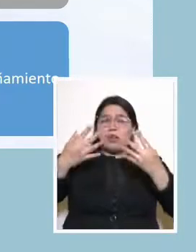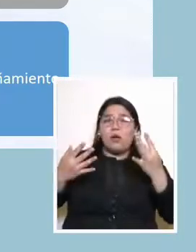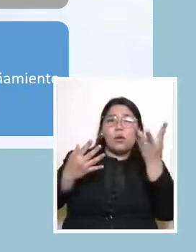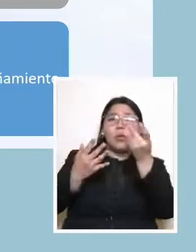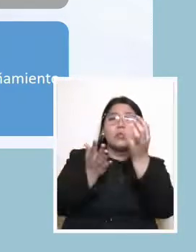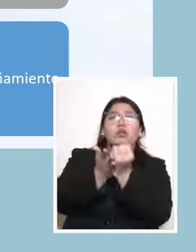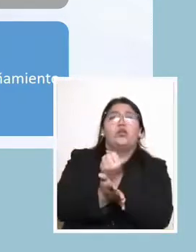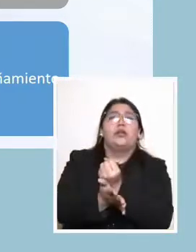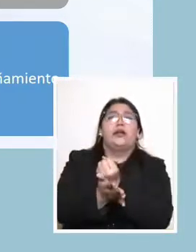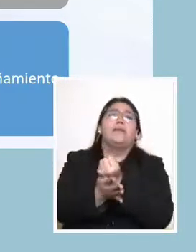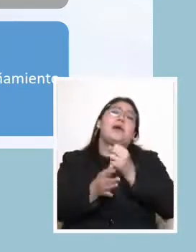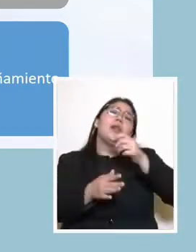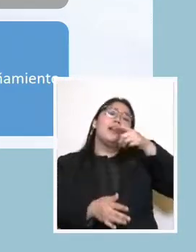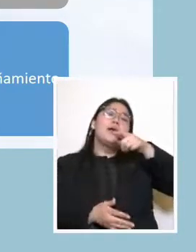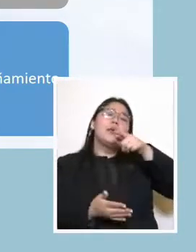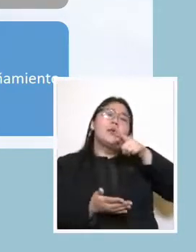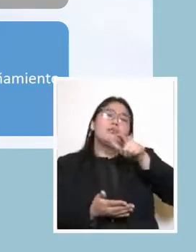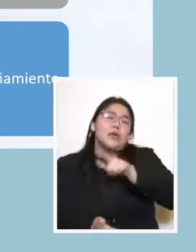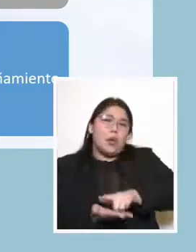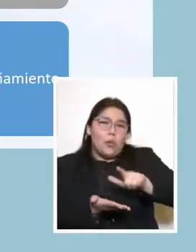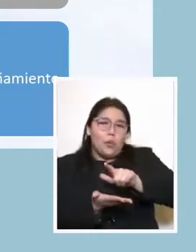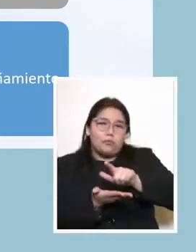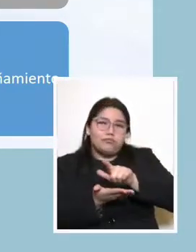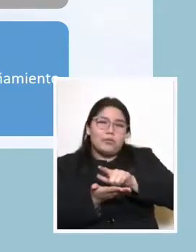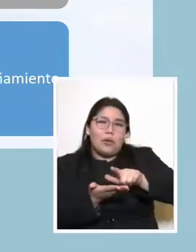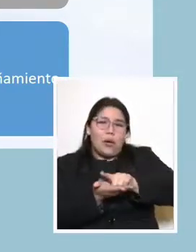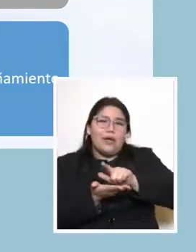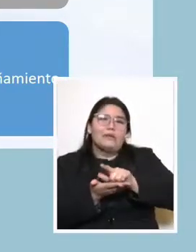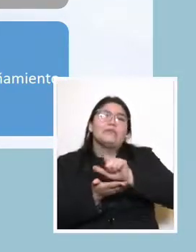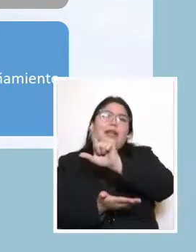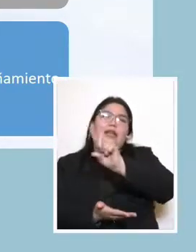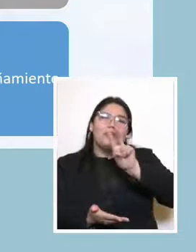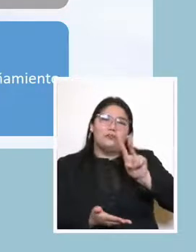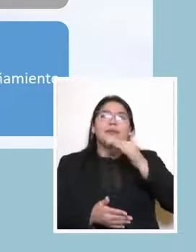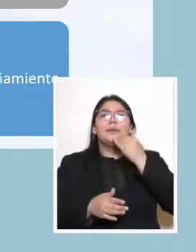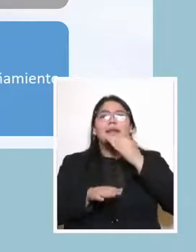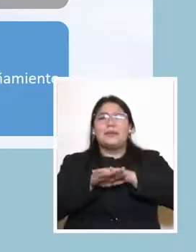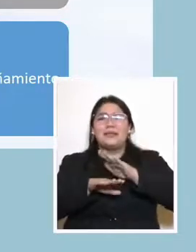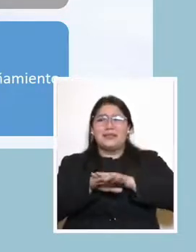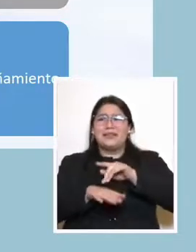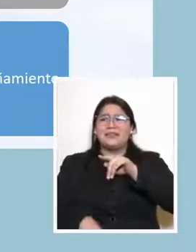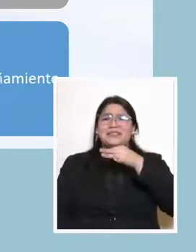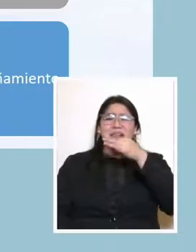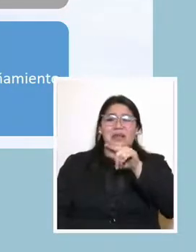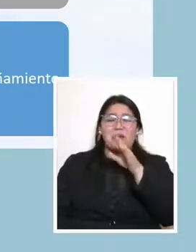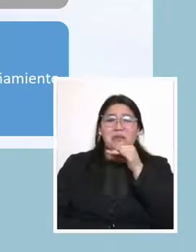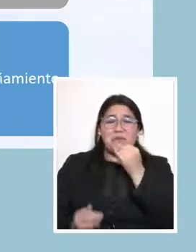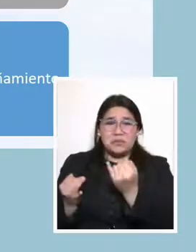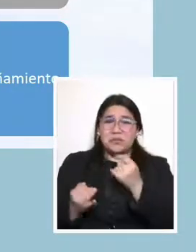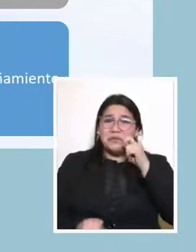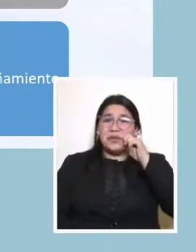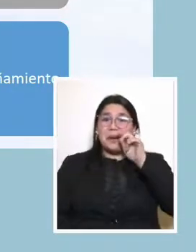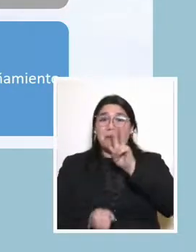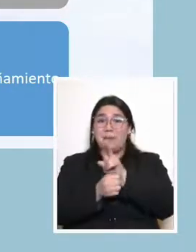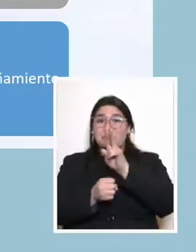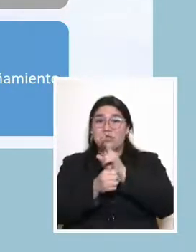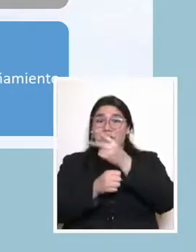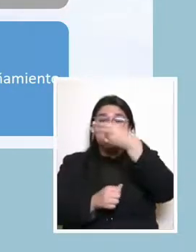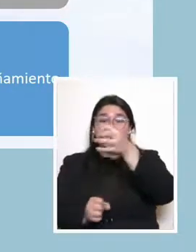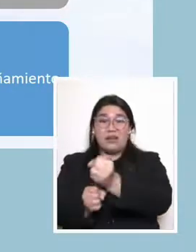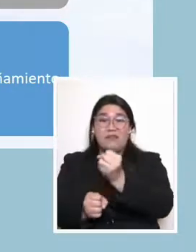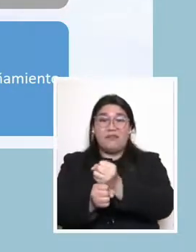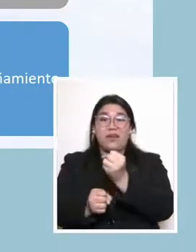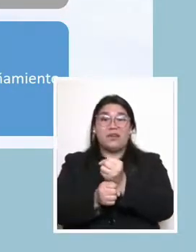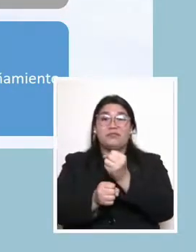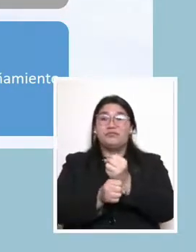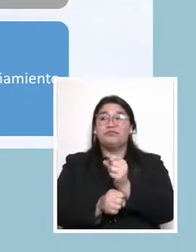estudiantes en lenguaje y matemática. Eso es desconocer el trabajo de profesores y profesoras. Y por tanto, uno de los principios fundamentales es devolver la confianza en el